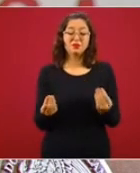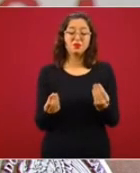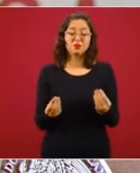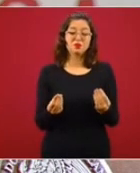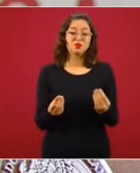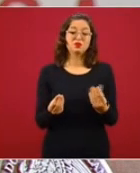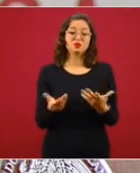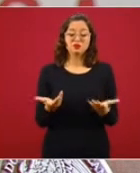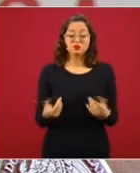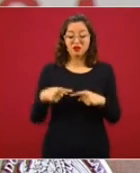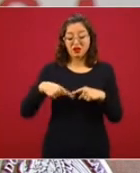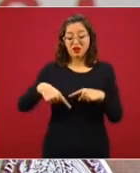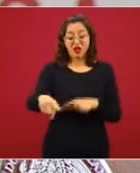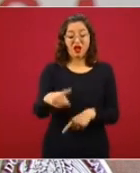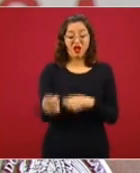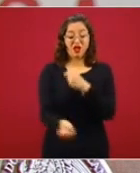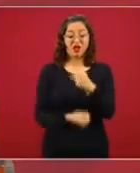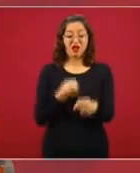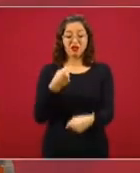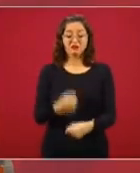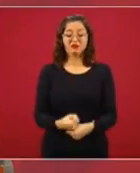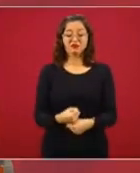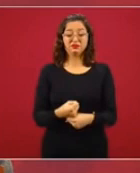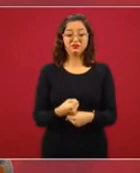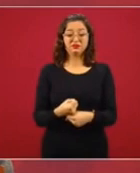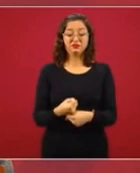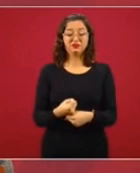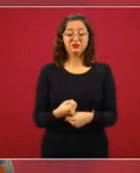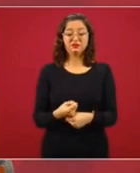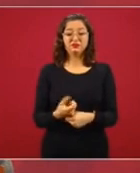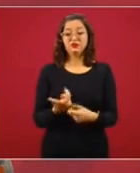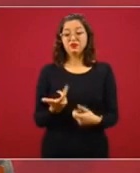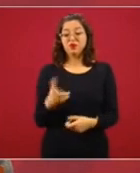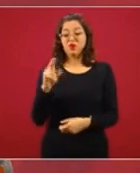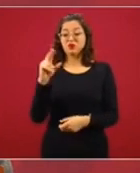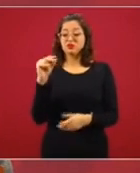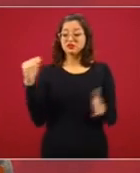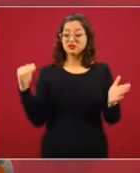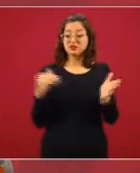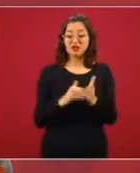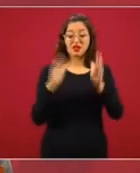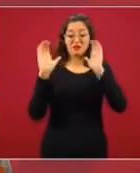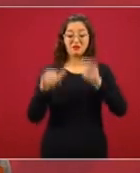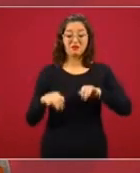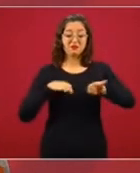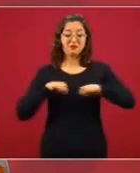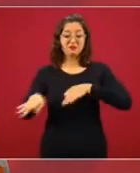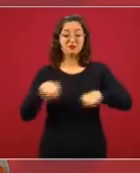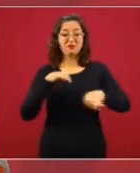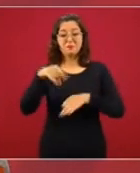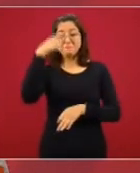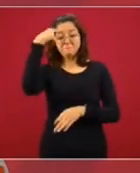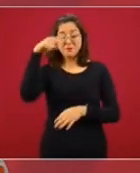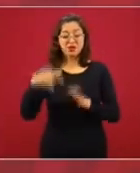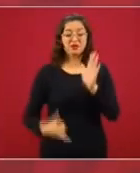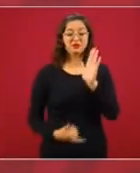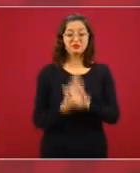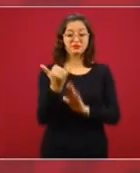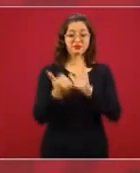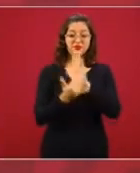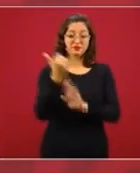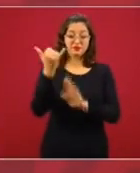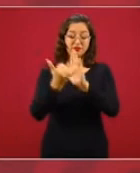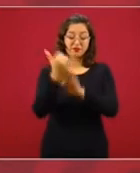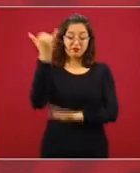Nada más este año se van a crear 80,000 empleos en la construcción de las nuevas vías